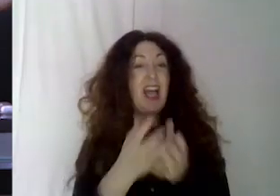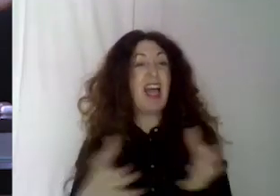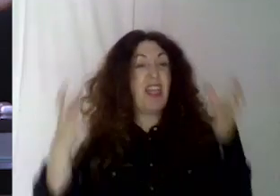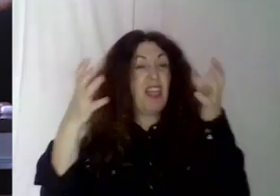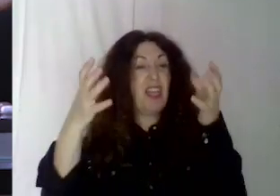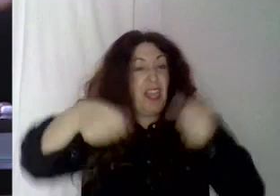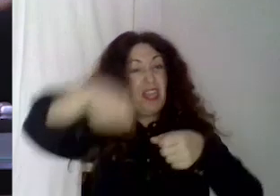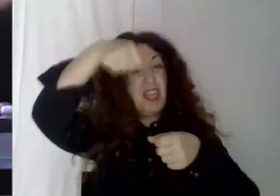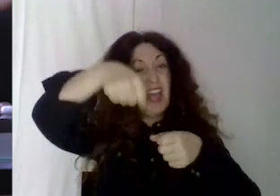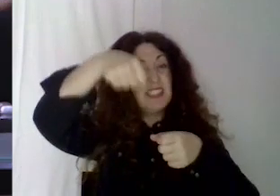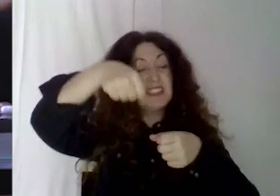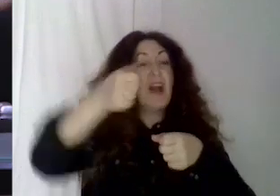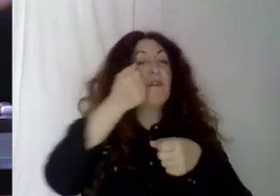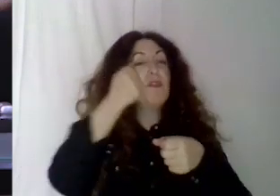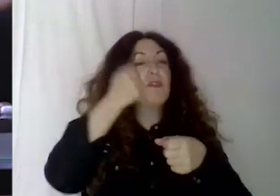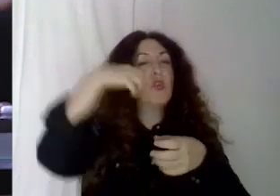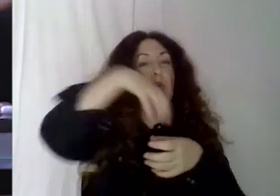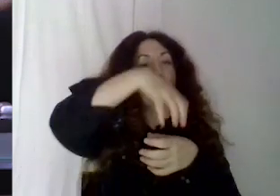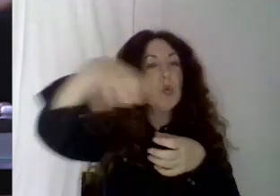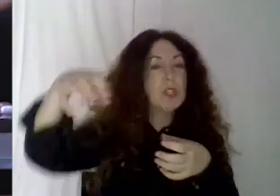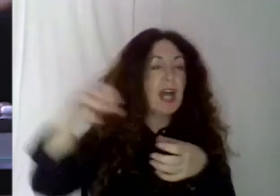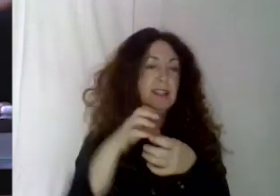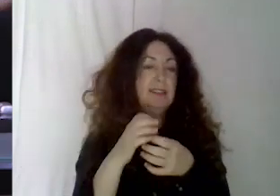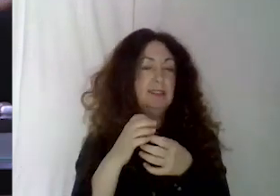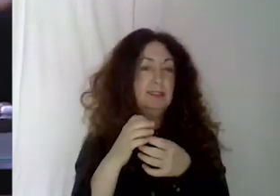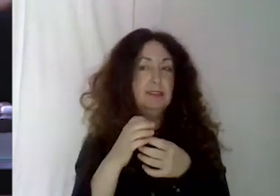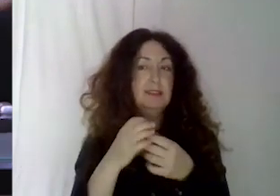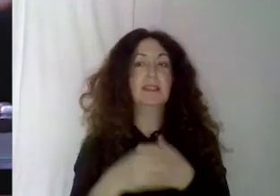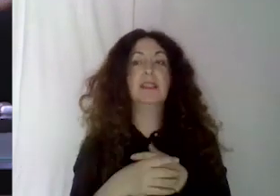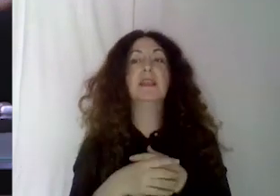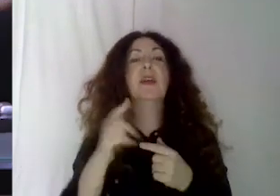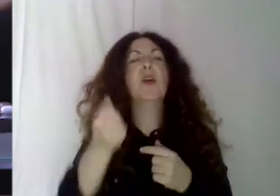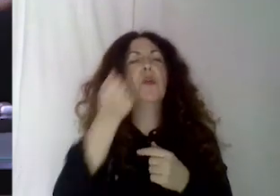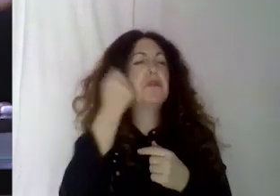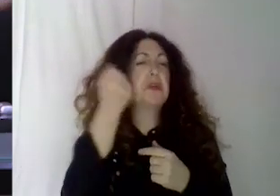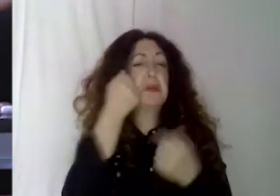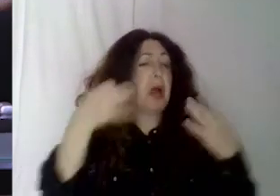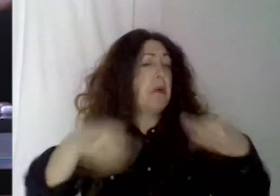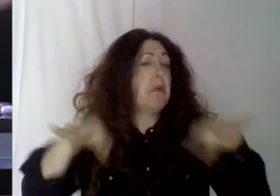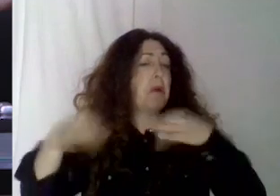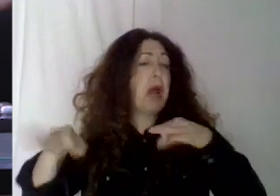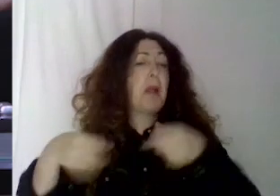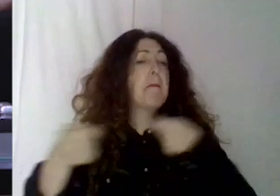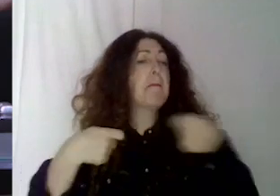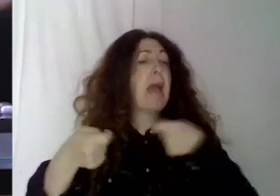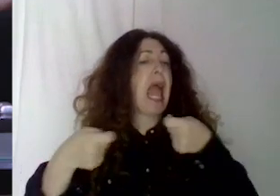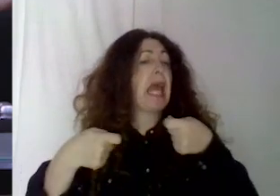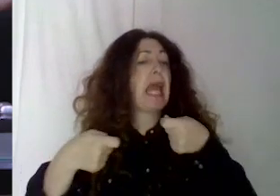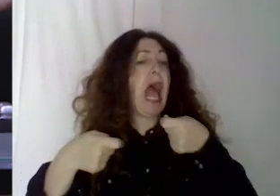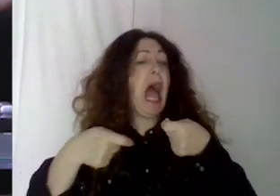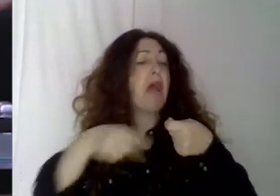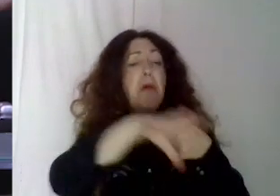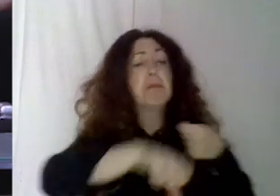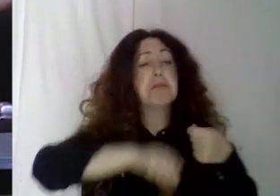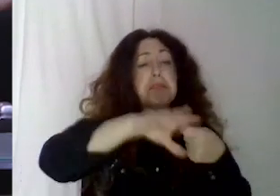No tiene perspectiva. La balda sobre la que teóricamente está apoyado ni siquiera tampoco es una balda. Yo hice cuadro,